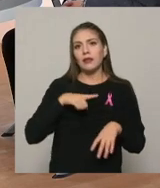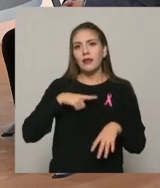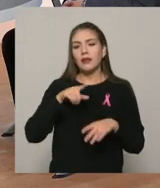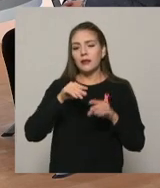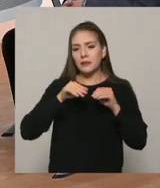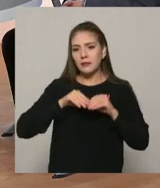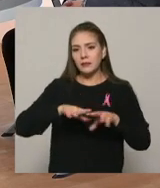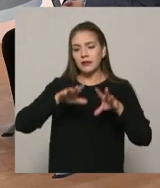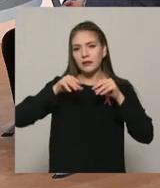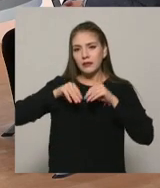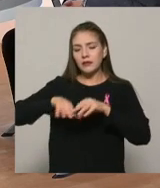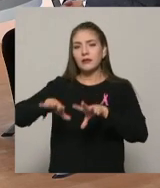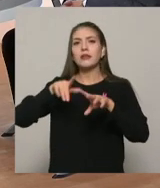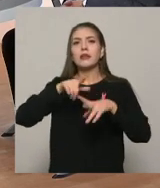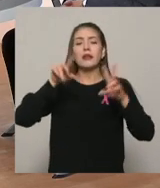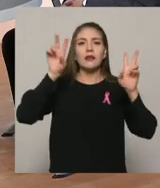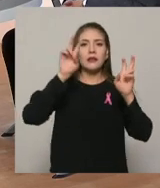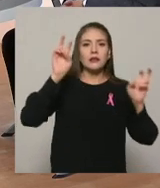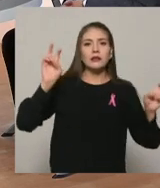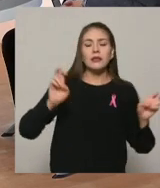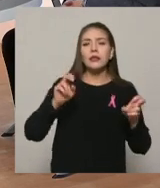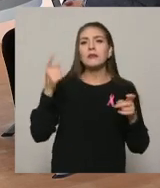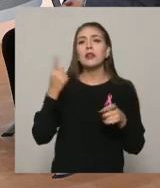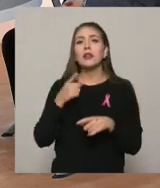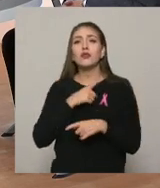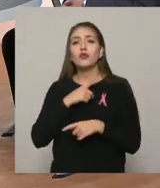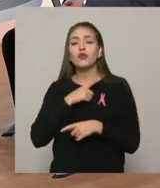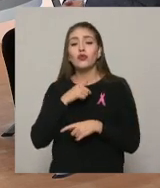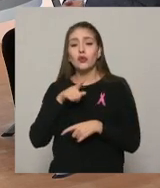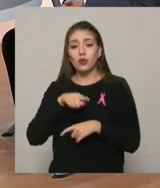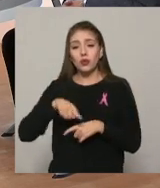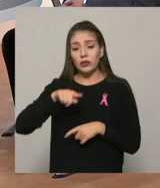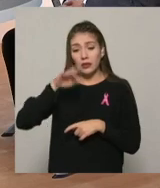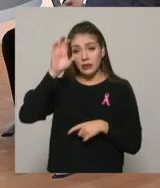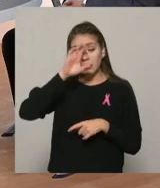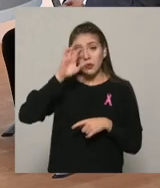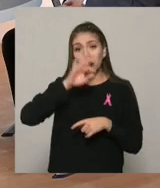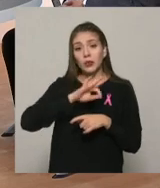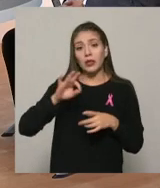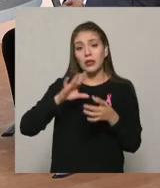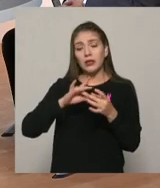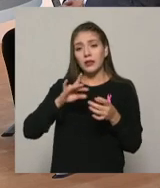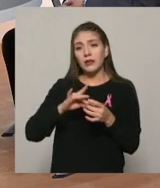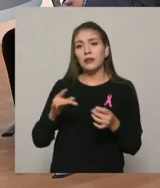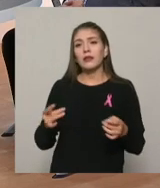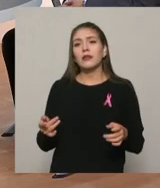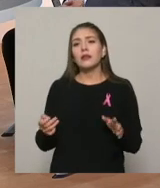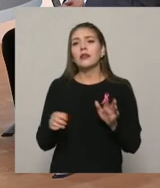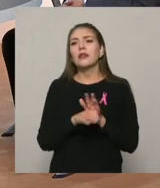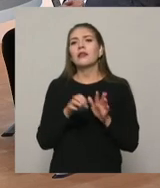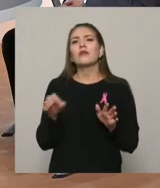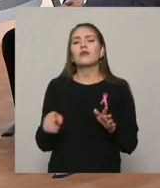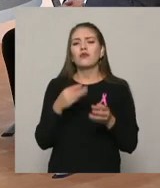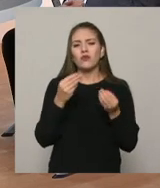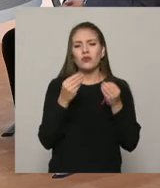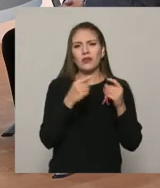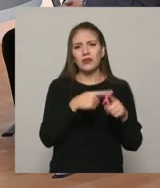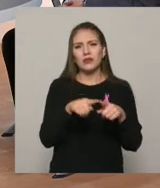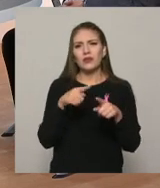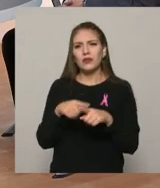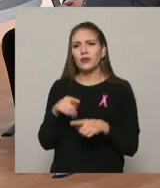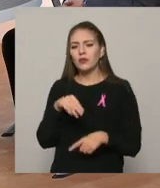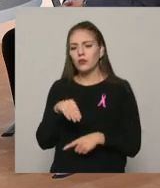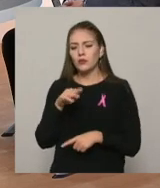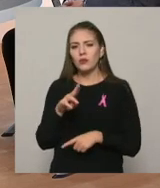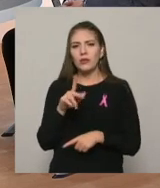que solamente el mundo científico lo puede en este momento explicar? En el caso de los multiversos es un claro ejemplo, con las dos escuelas